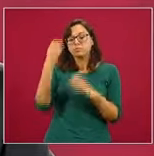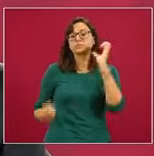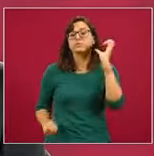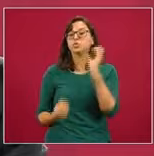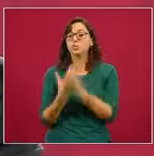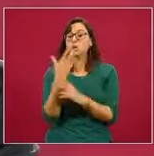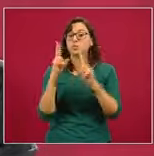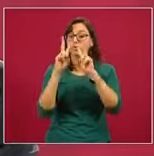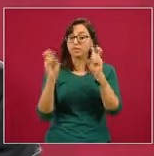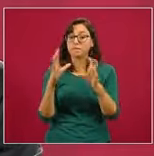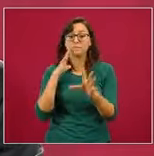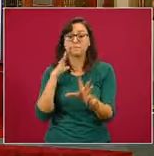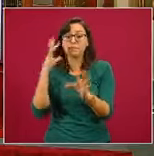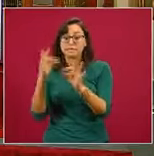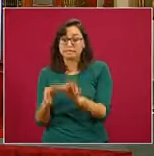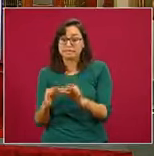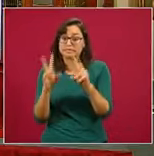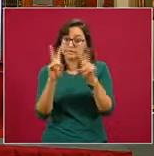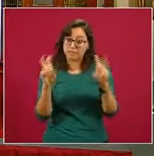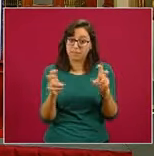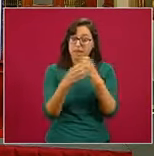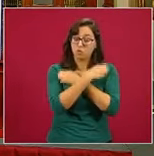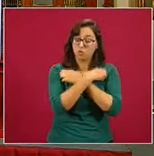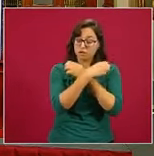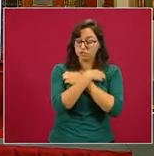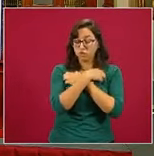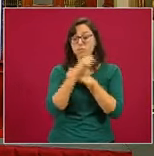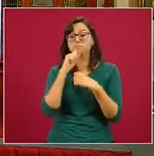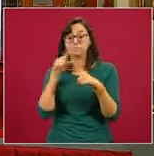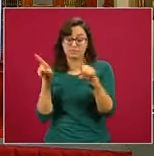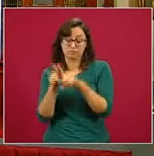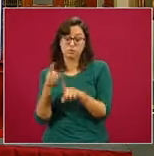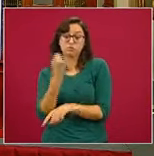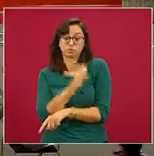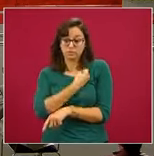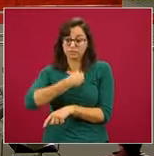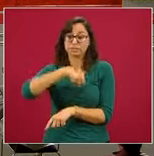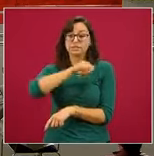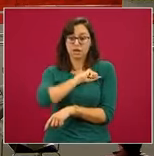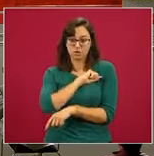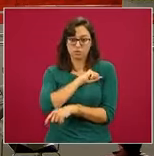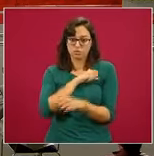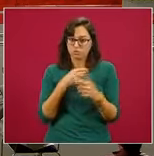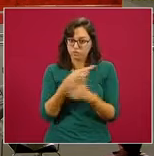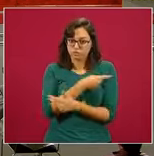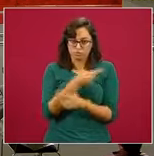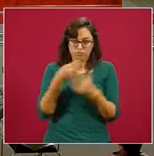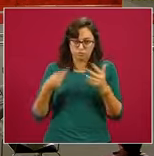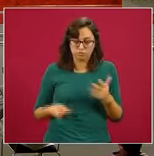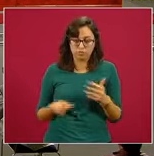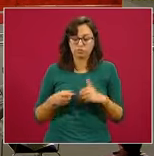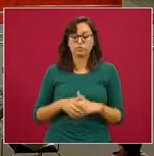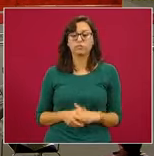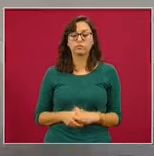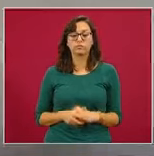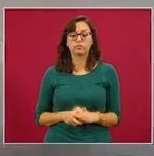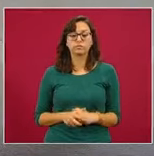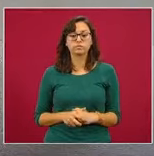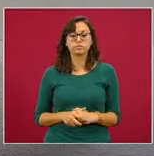responsabilidades, tanto en materia educativa como ahora en la seguridad sanitaria de los miembros de la comunidad